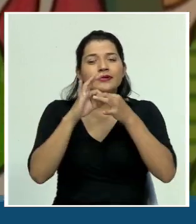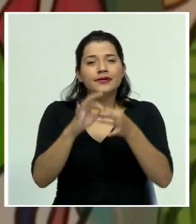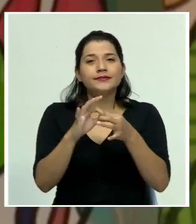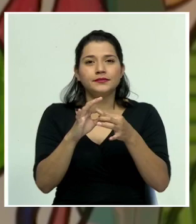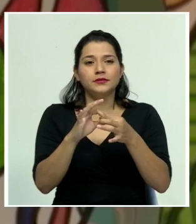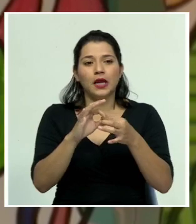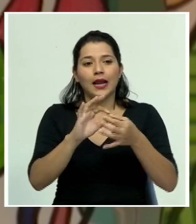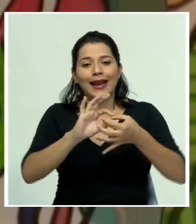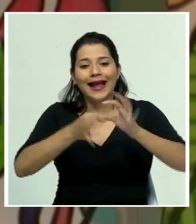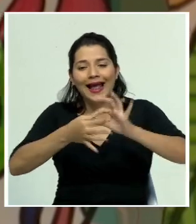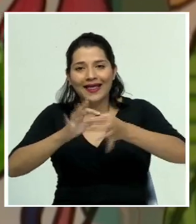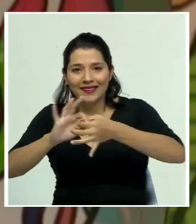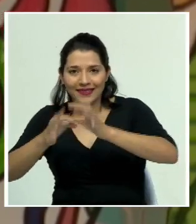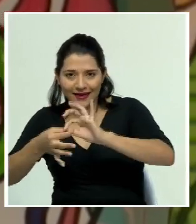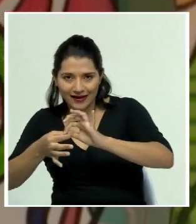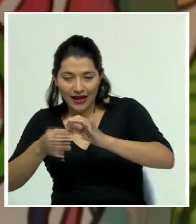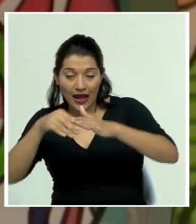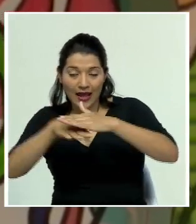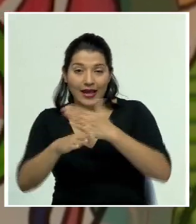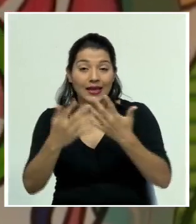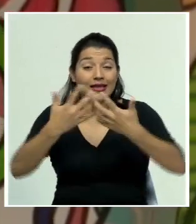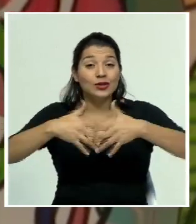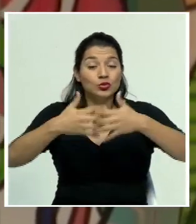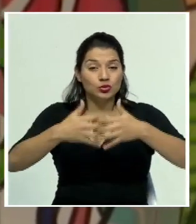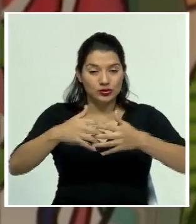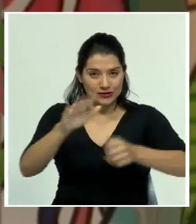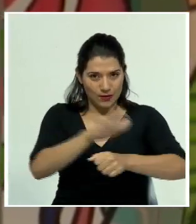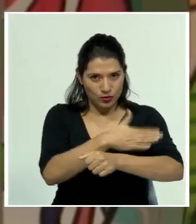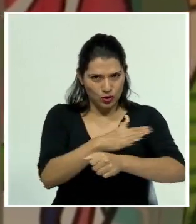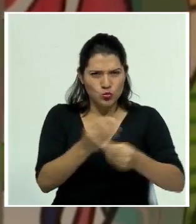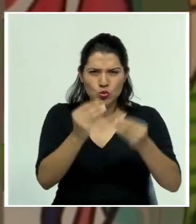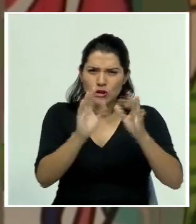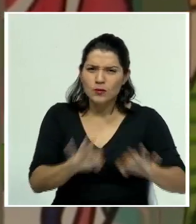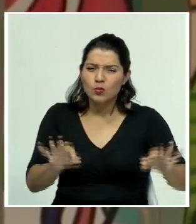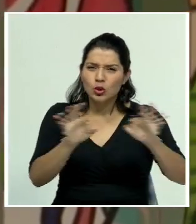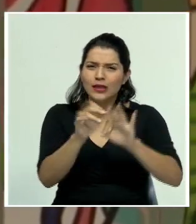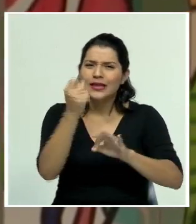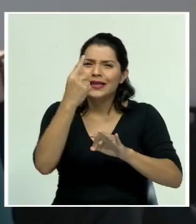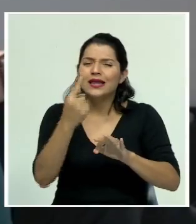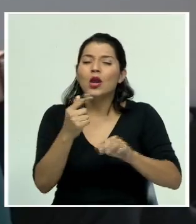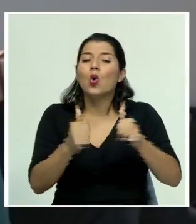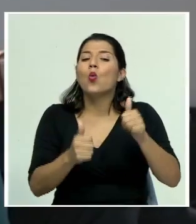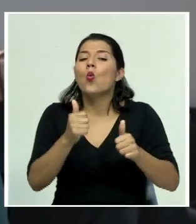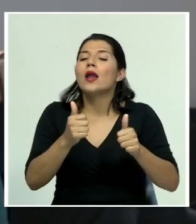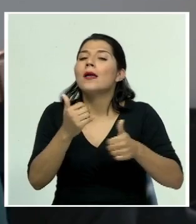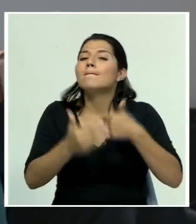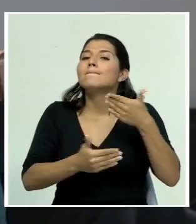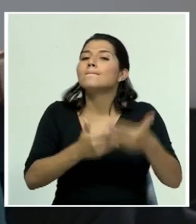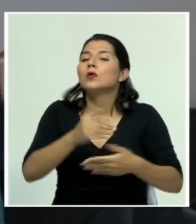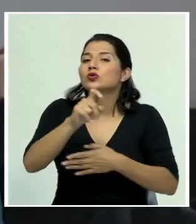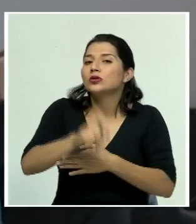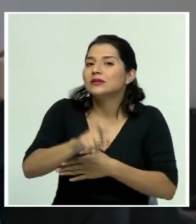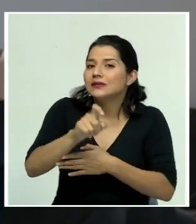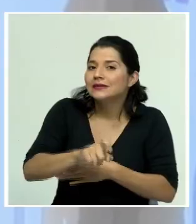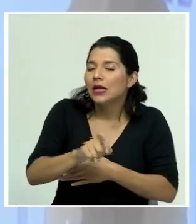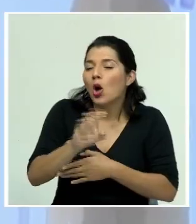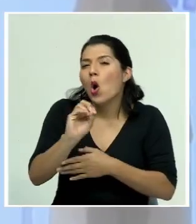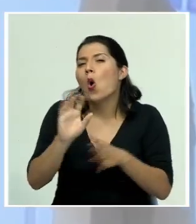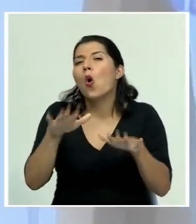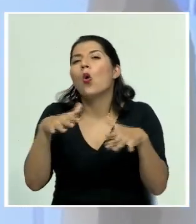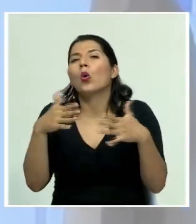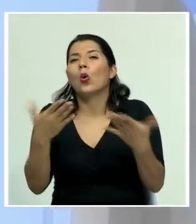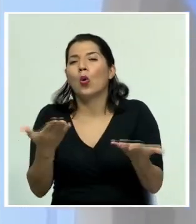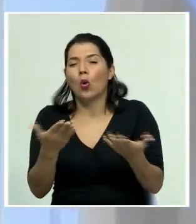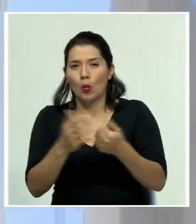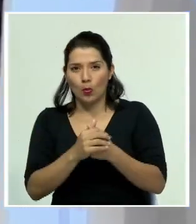que es importante para todos entender cuáles son los procesos que se necesitan o cómo interviene el trabajo